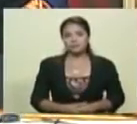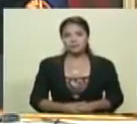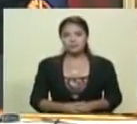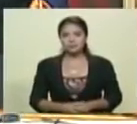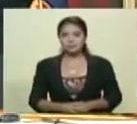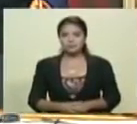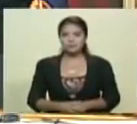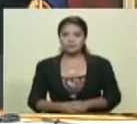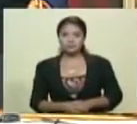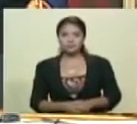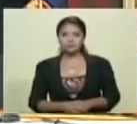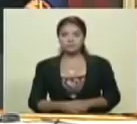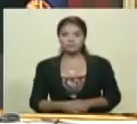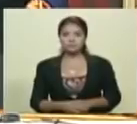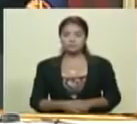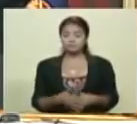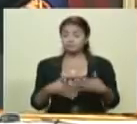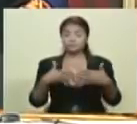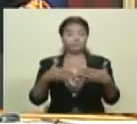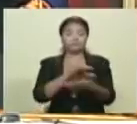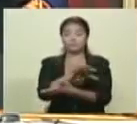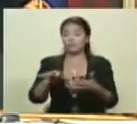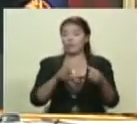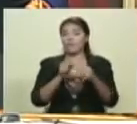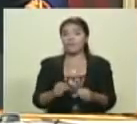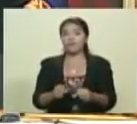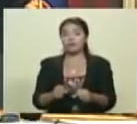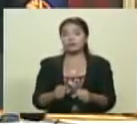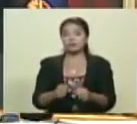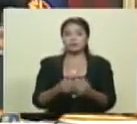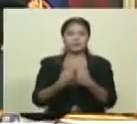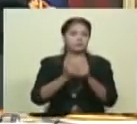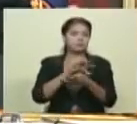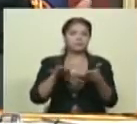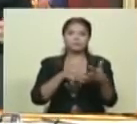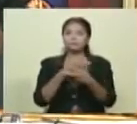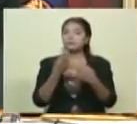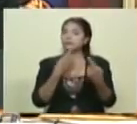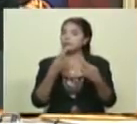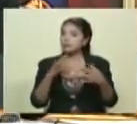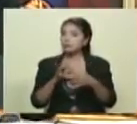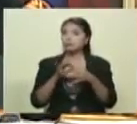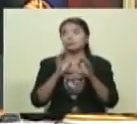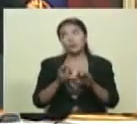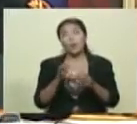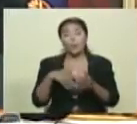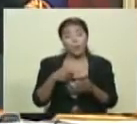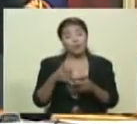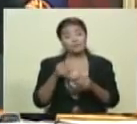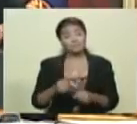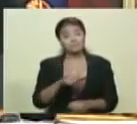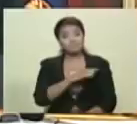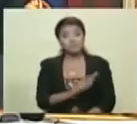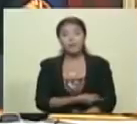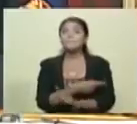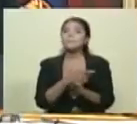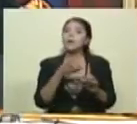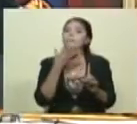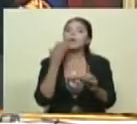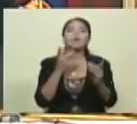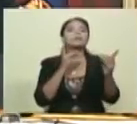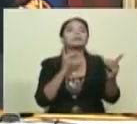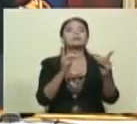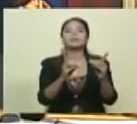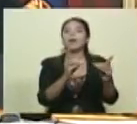Y en vez de escalar a un conflicto total, desescalemos a una relación que puede ser tensa, pero donde haya diálogo. Ese